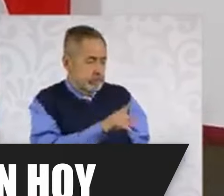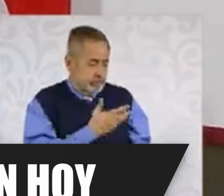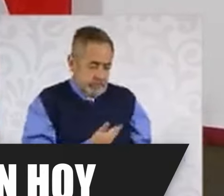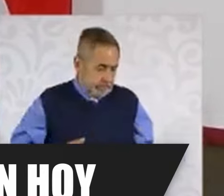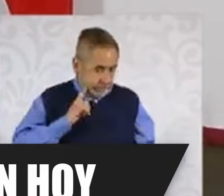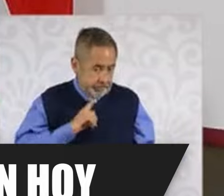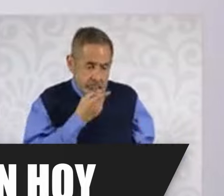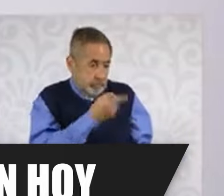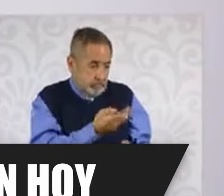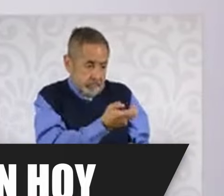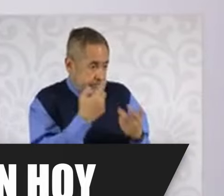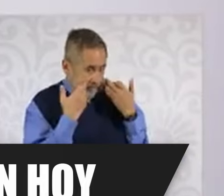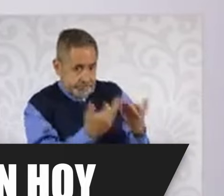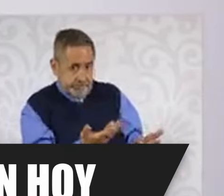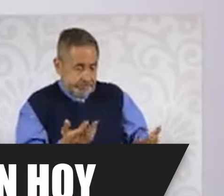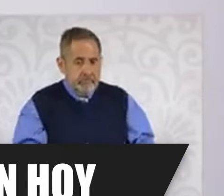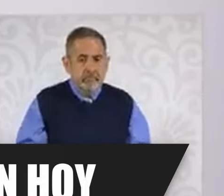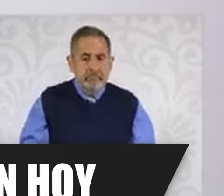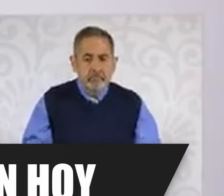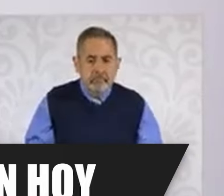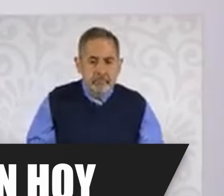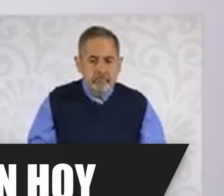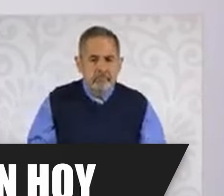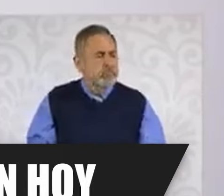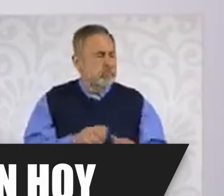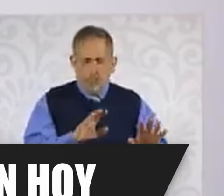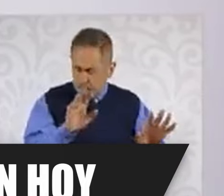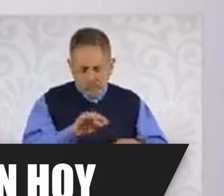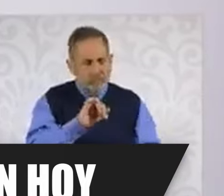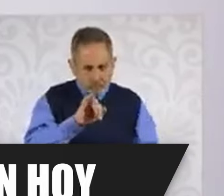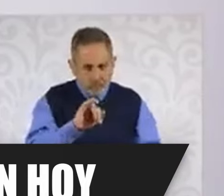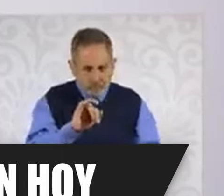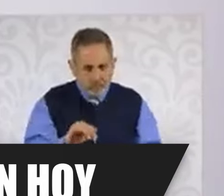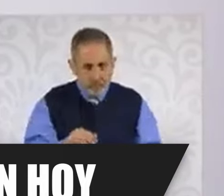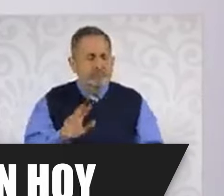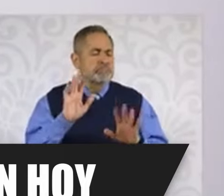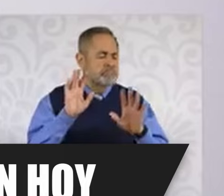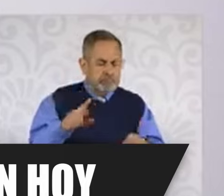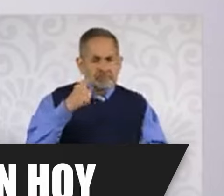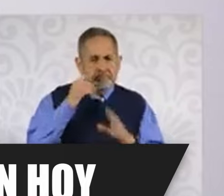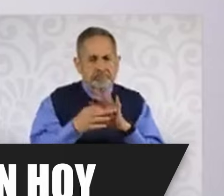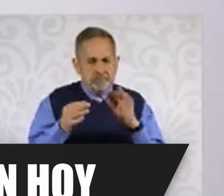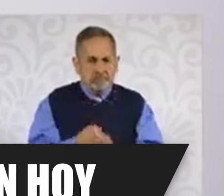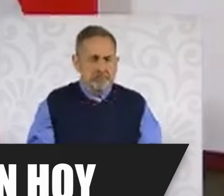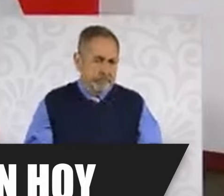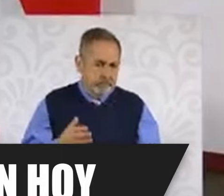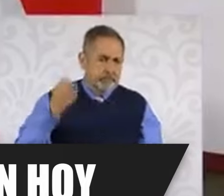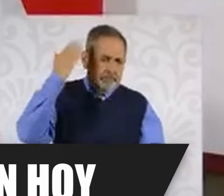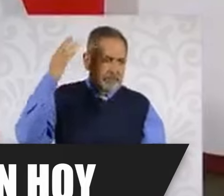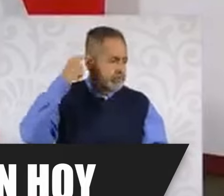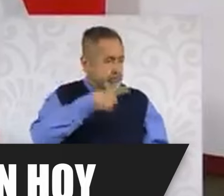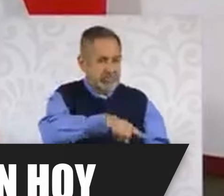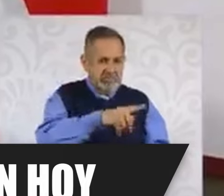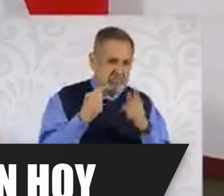es Y hecho. acerca de su Sí, postura. a ver, la manera en que entraron aquella vez a la Cámara